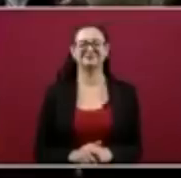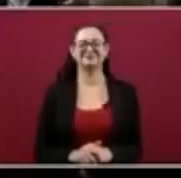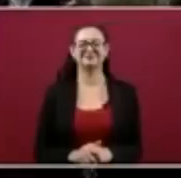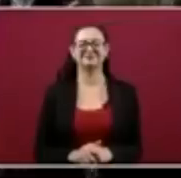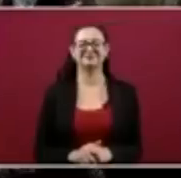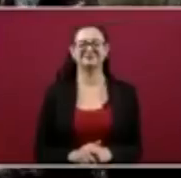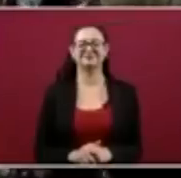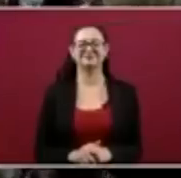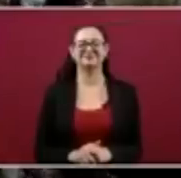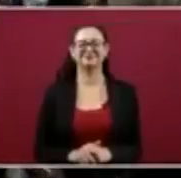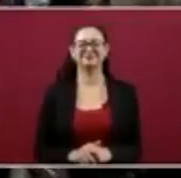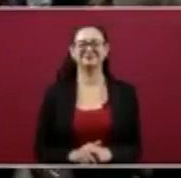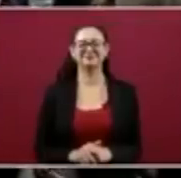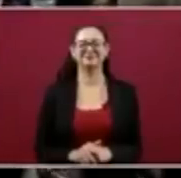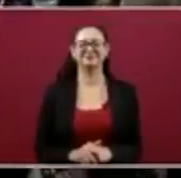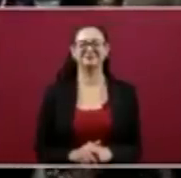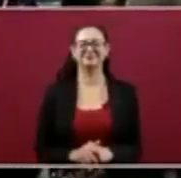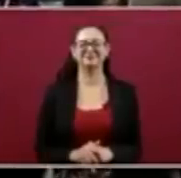vamos